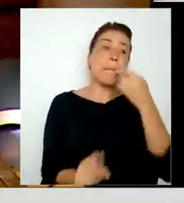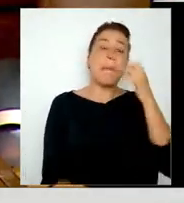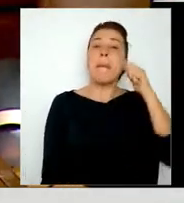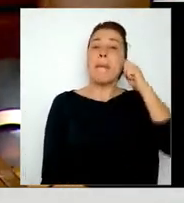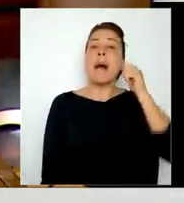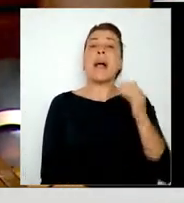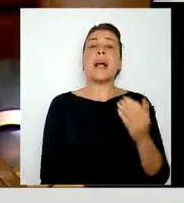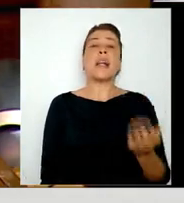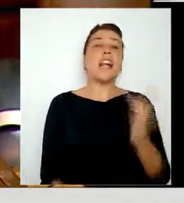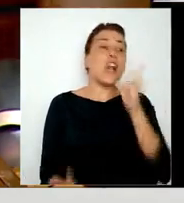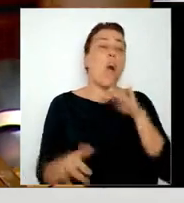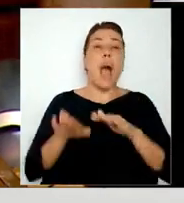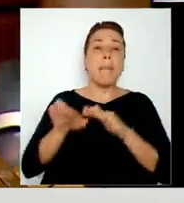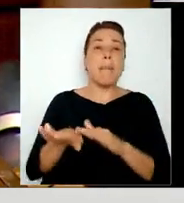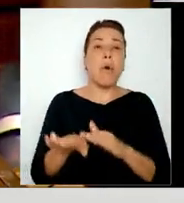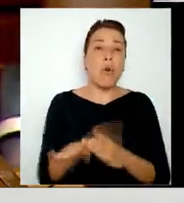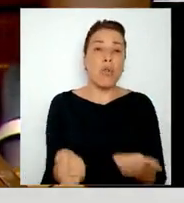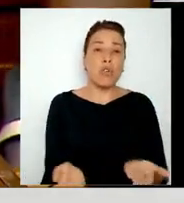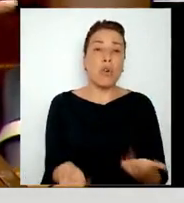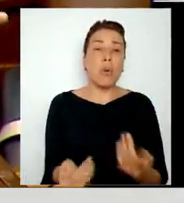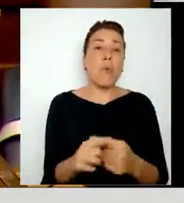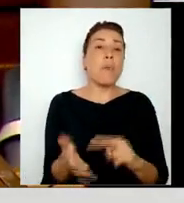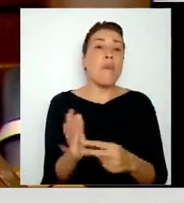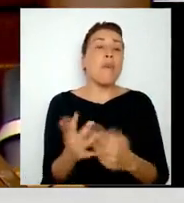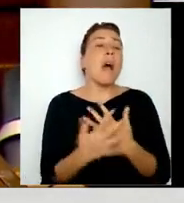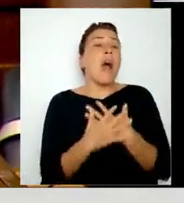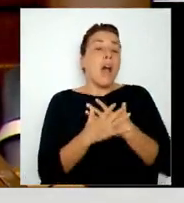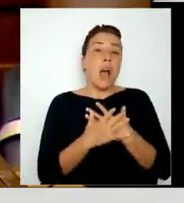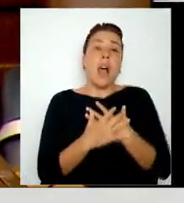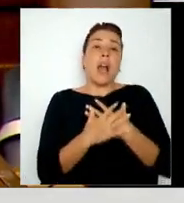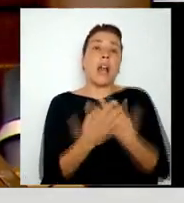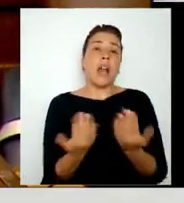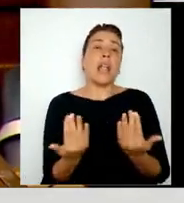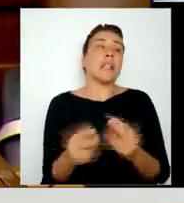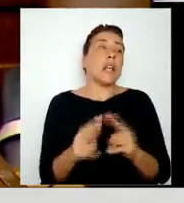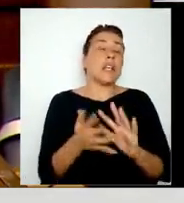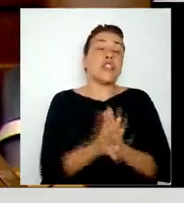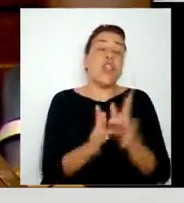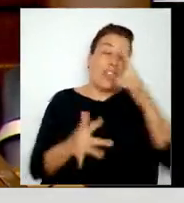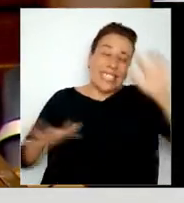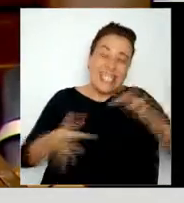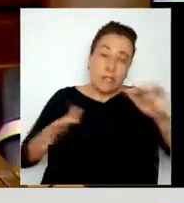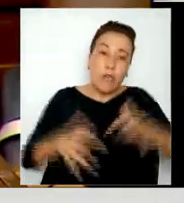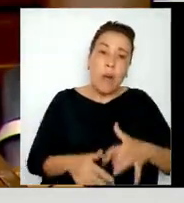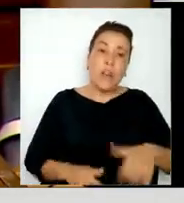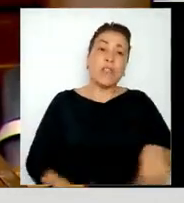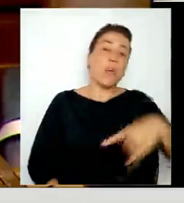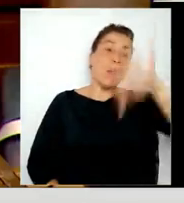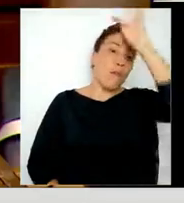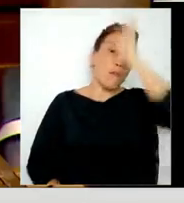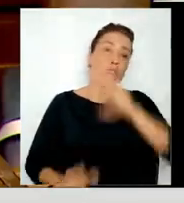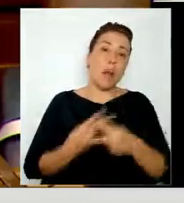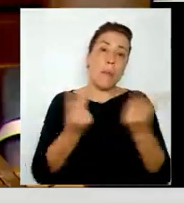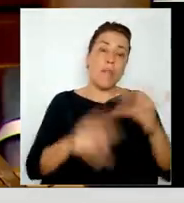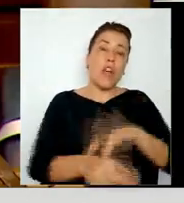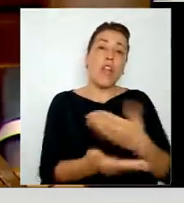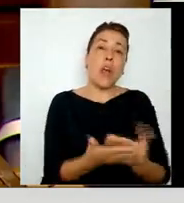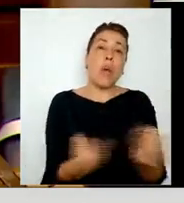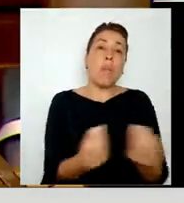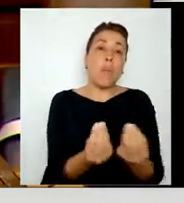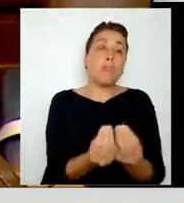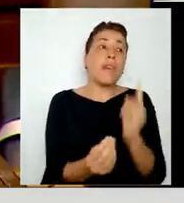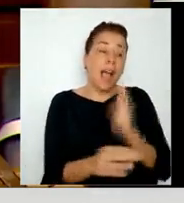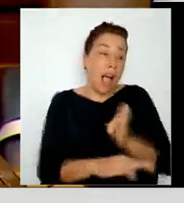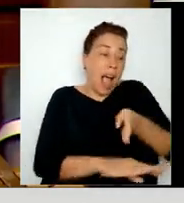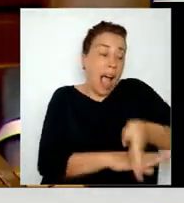evidentemente por la contingencia respiratoria tienen que hacer malabares Ellas y ellos como funcionarios públicos de la salud que muchas veces lo hemos tenido acá y lo hemos dado